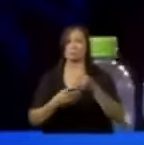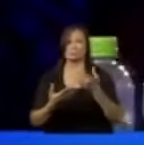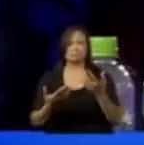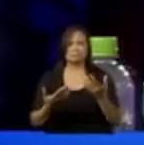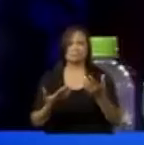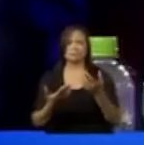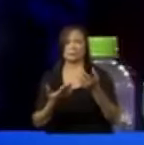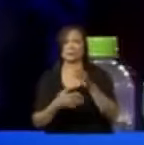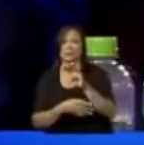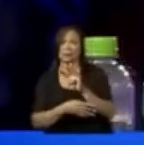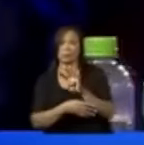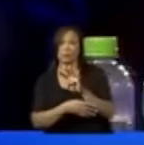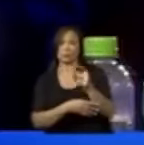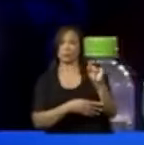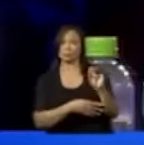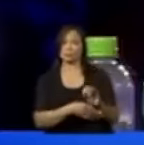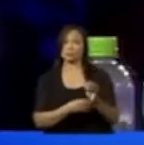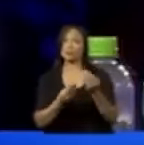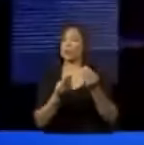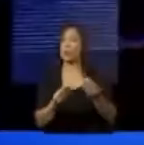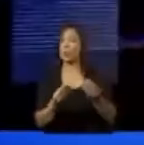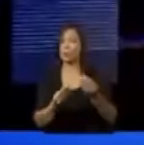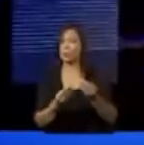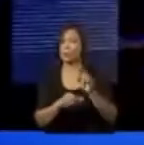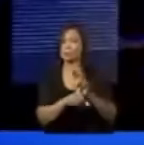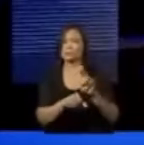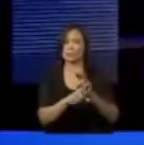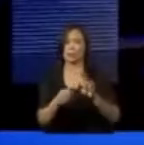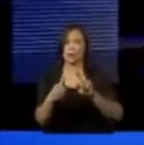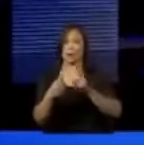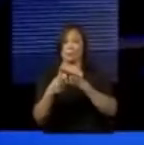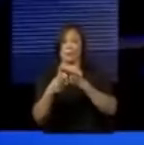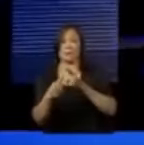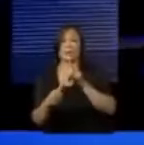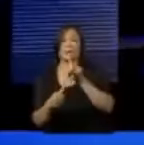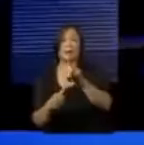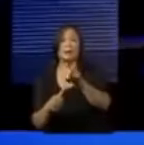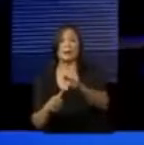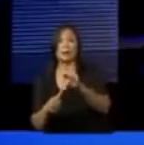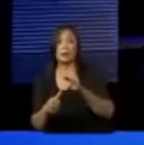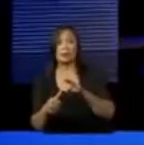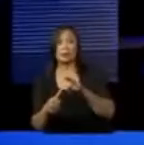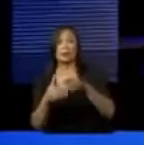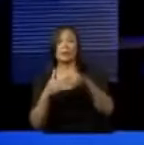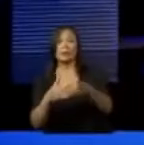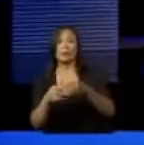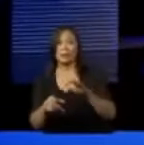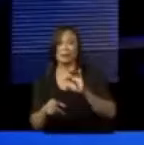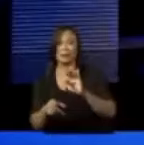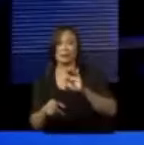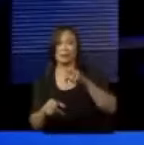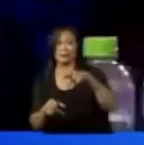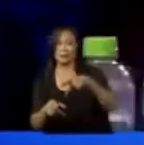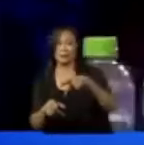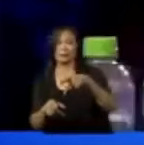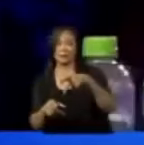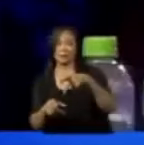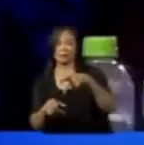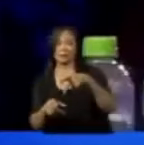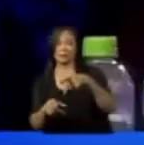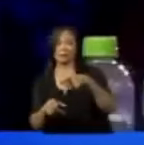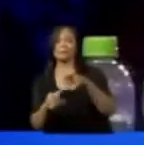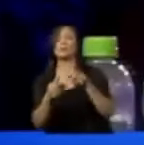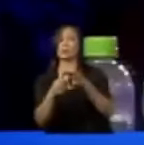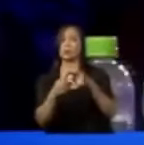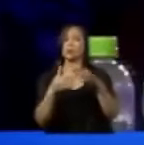redistribución del 4%? Va a comenzar en esta oportunidad el candidato de la Fuerza del Pueblo,